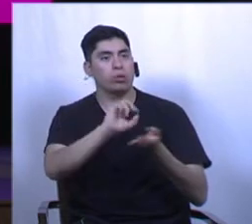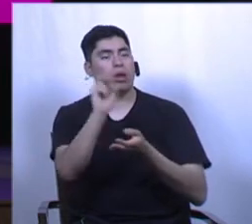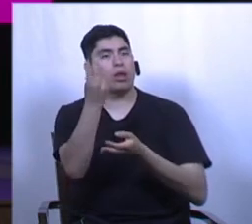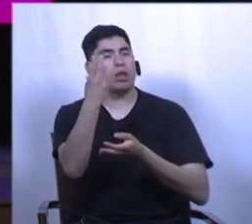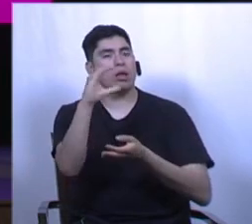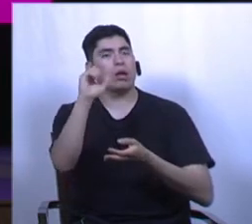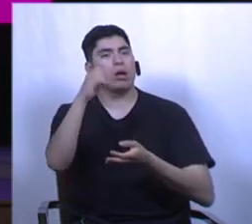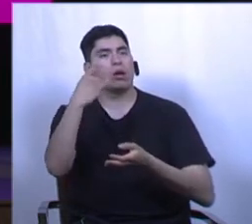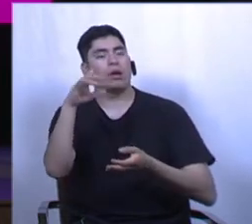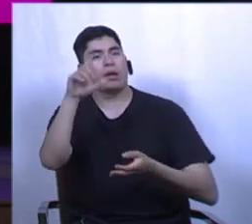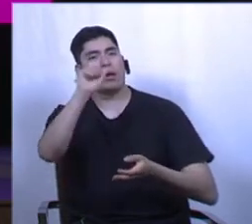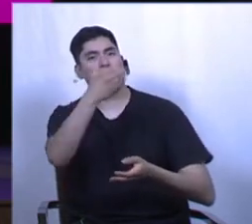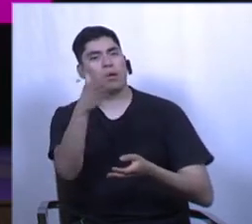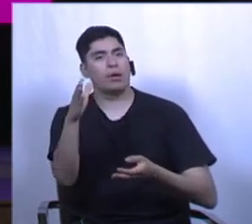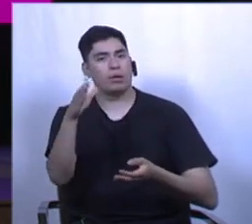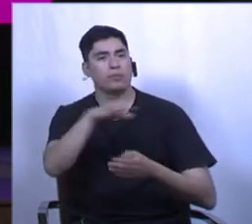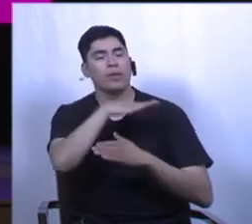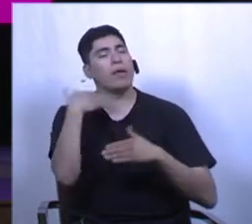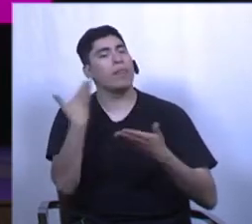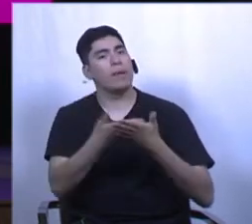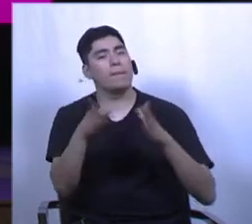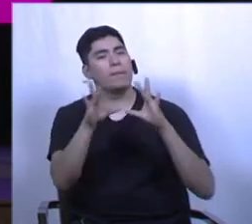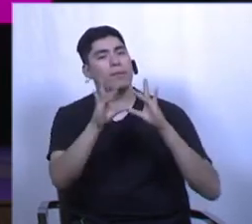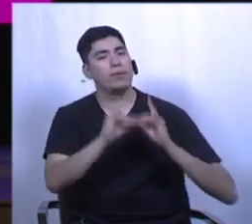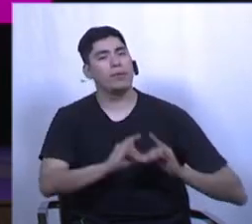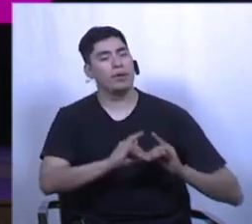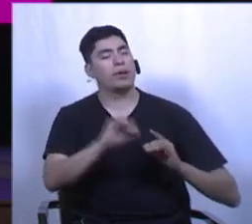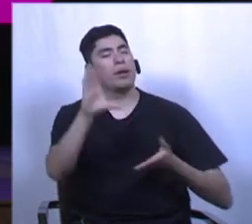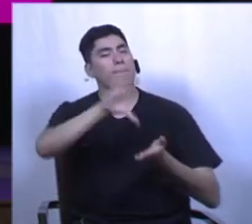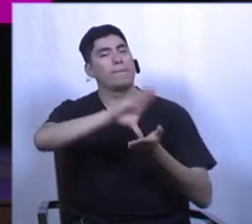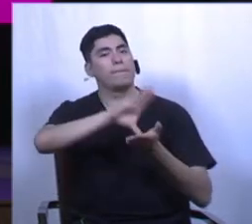más común de muerte en los países desarrollados y